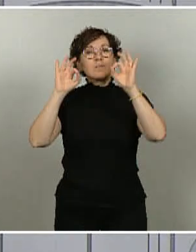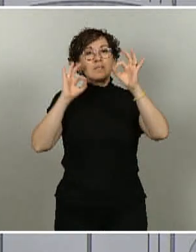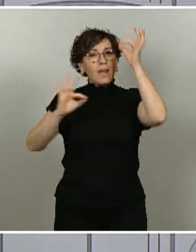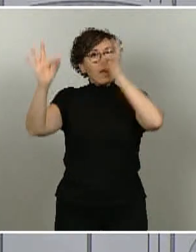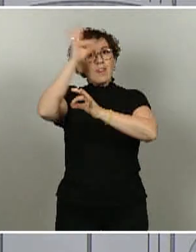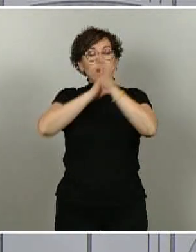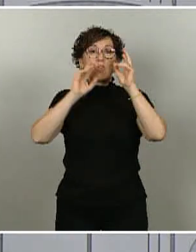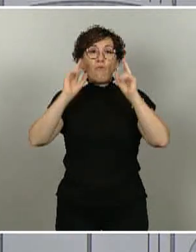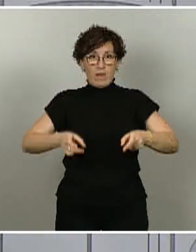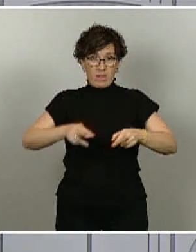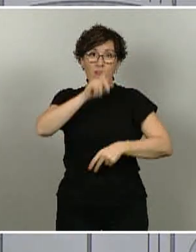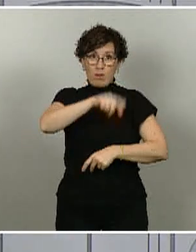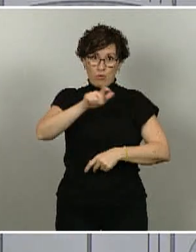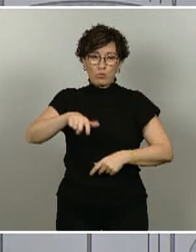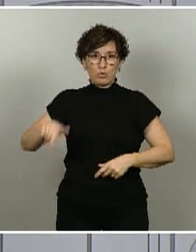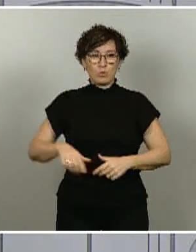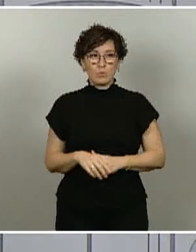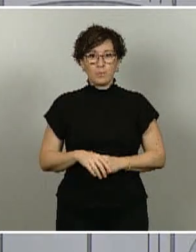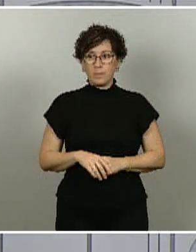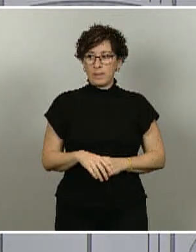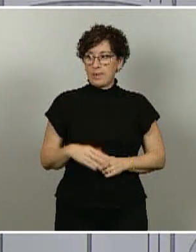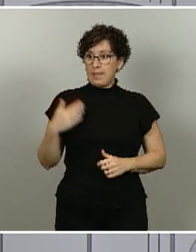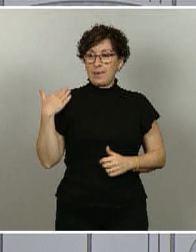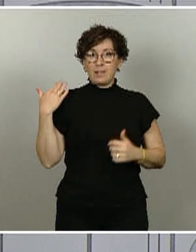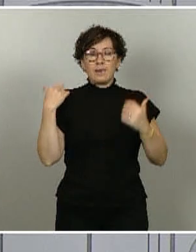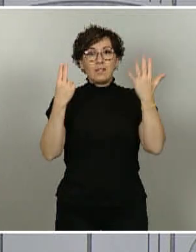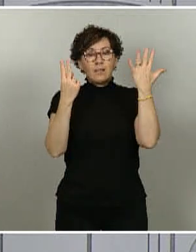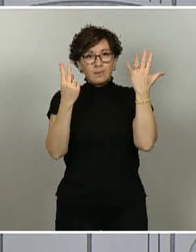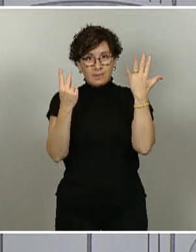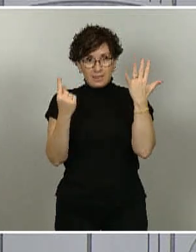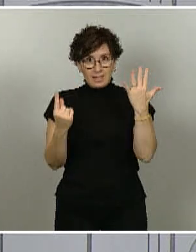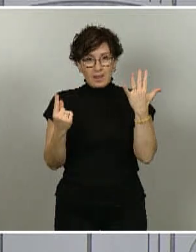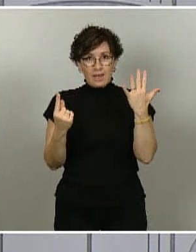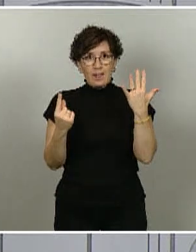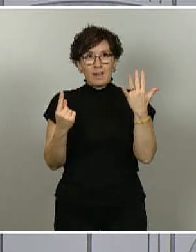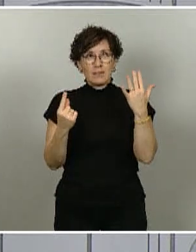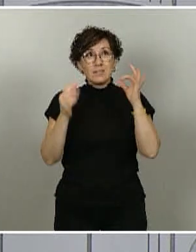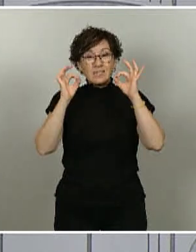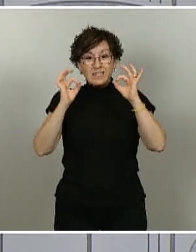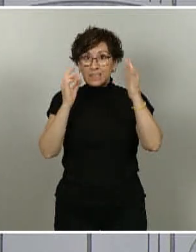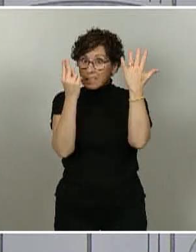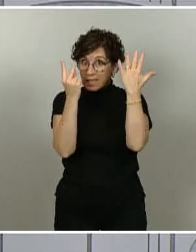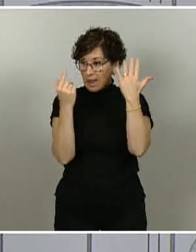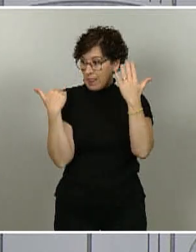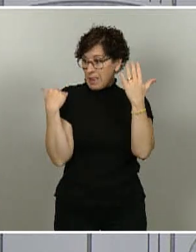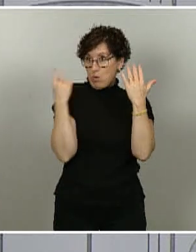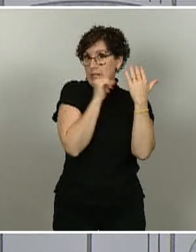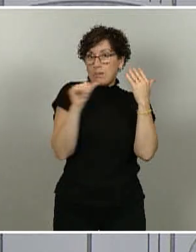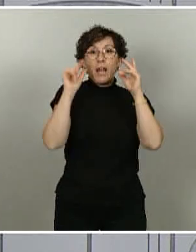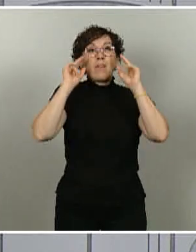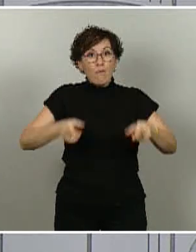fallecidos. En los últimos 7 días, con fecha de defunción en los últimos 7 días, se han